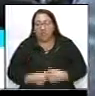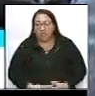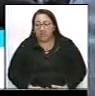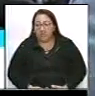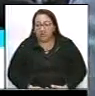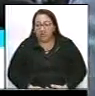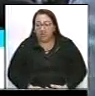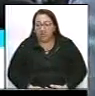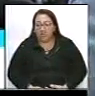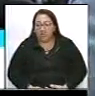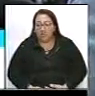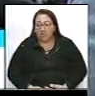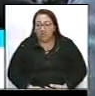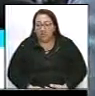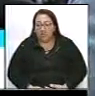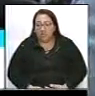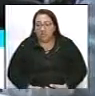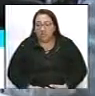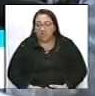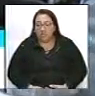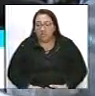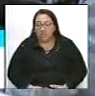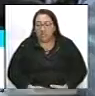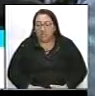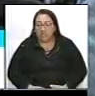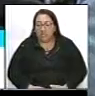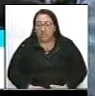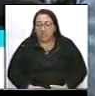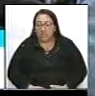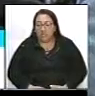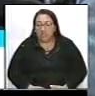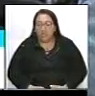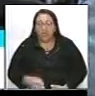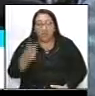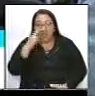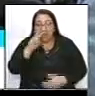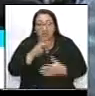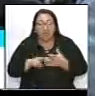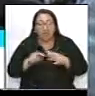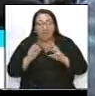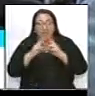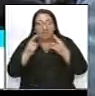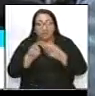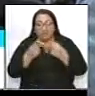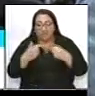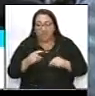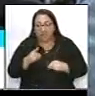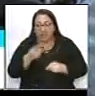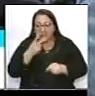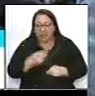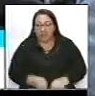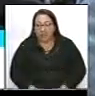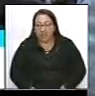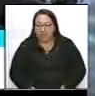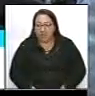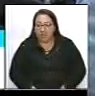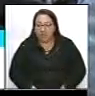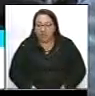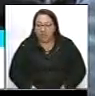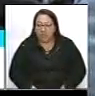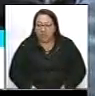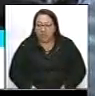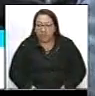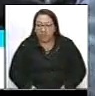los colegas que tienen alguna duda que miren los videos de las sesiones, y ahí se podrán evidenciar